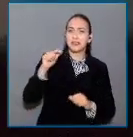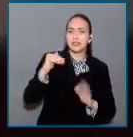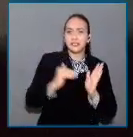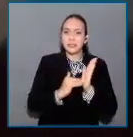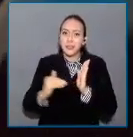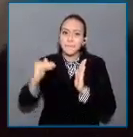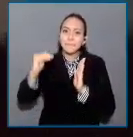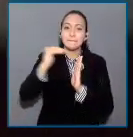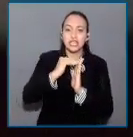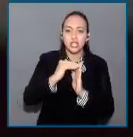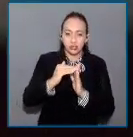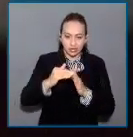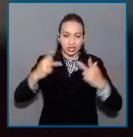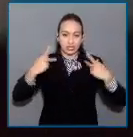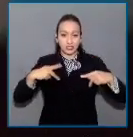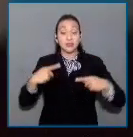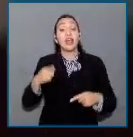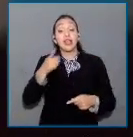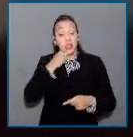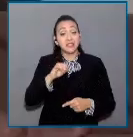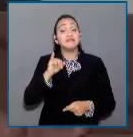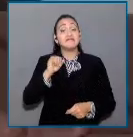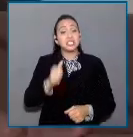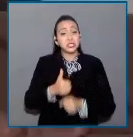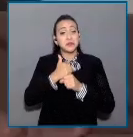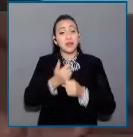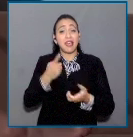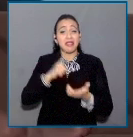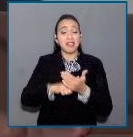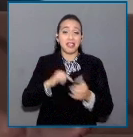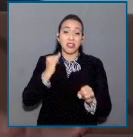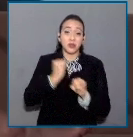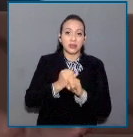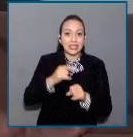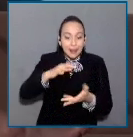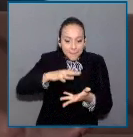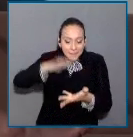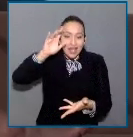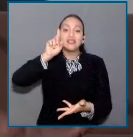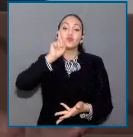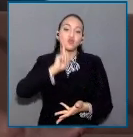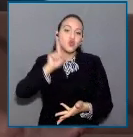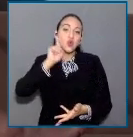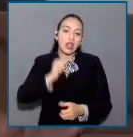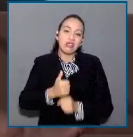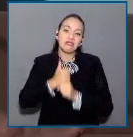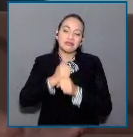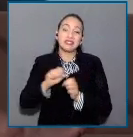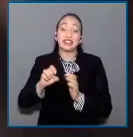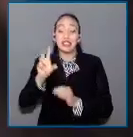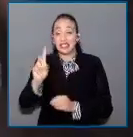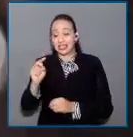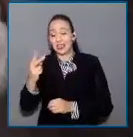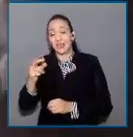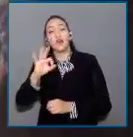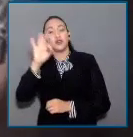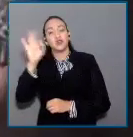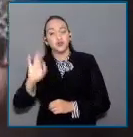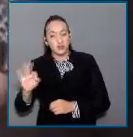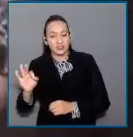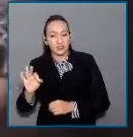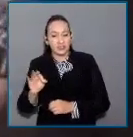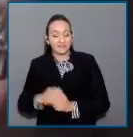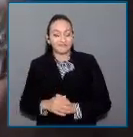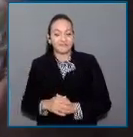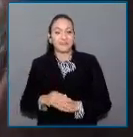sido víctimas de ciberacoso, de las cuales las mujeres son las más afectadas con el 32.7%. Para el canal del